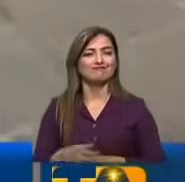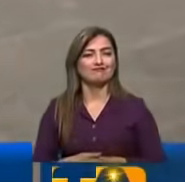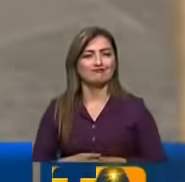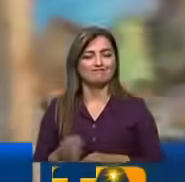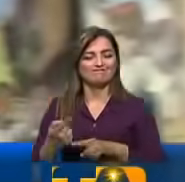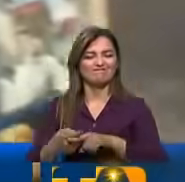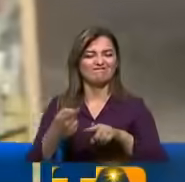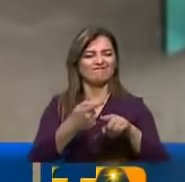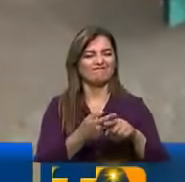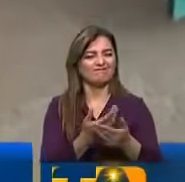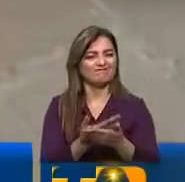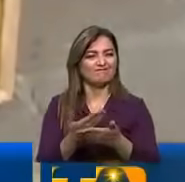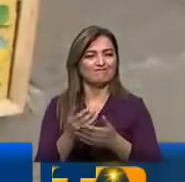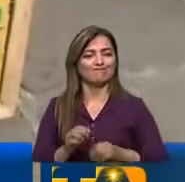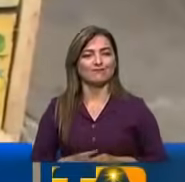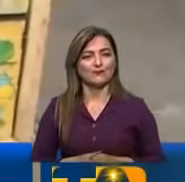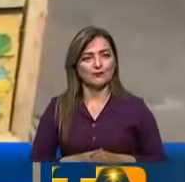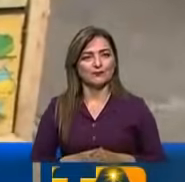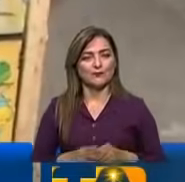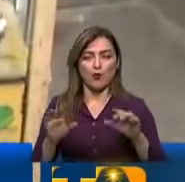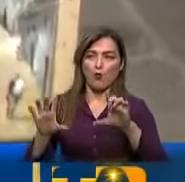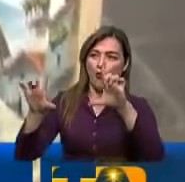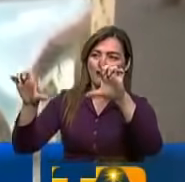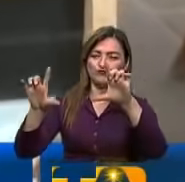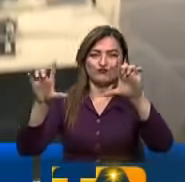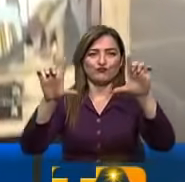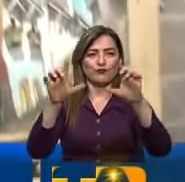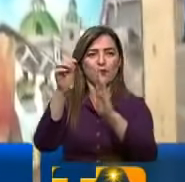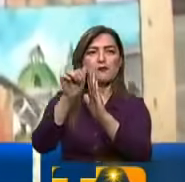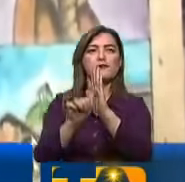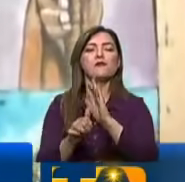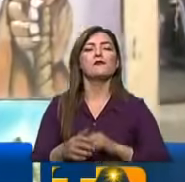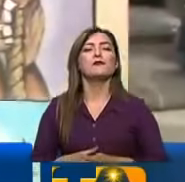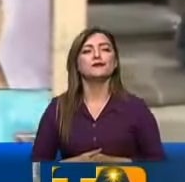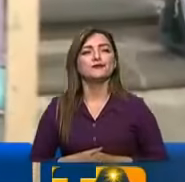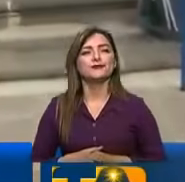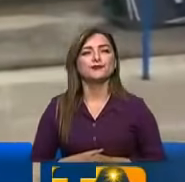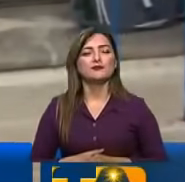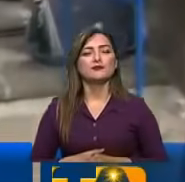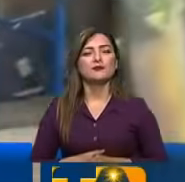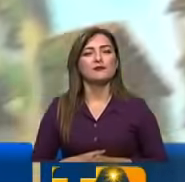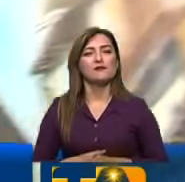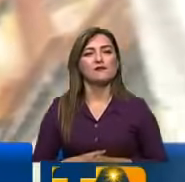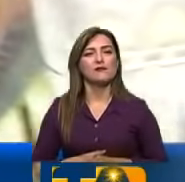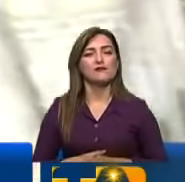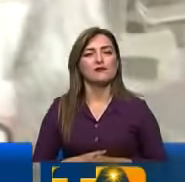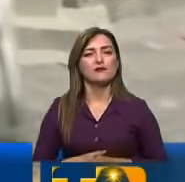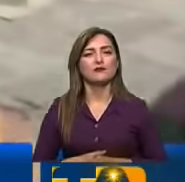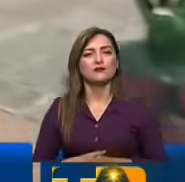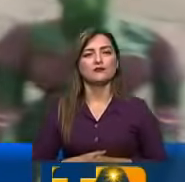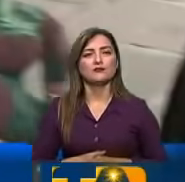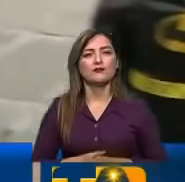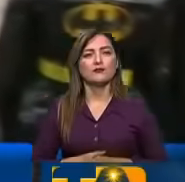encuentran distintas opciones, una variedad de cuadros, también está la parte artística, y bueno, no quiero terminar sin finalmente